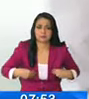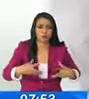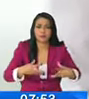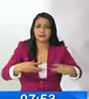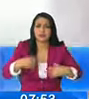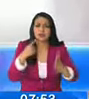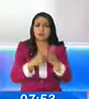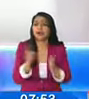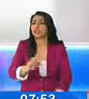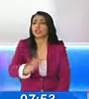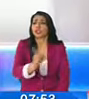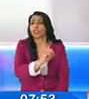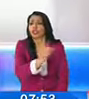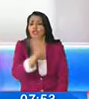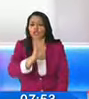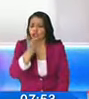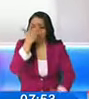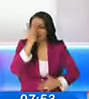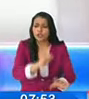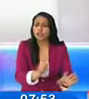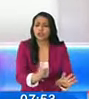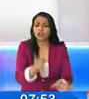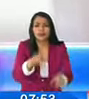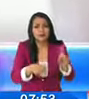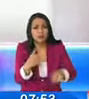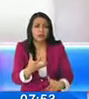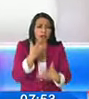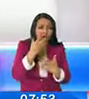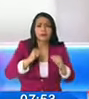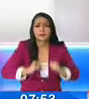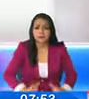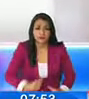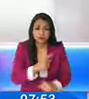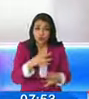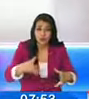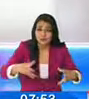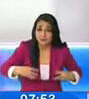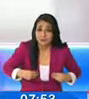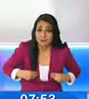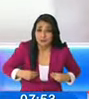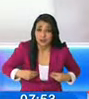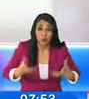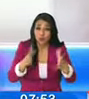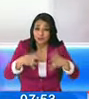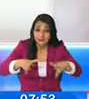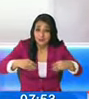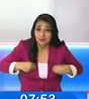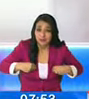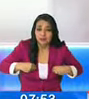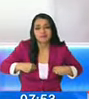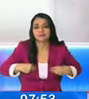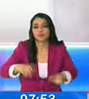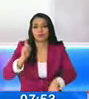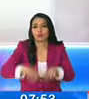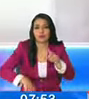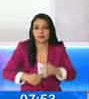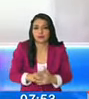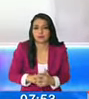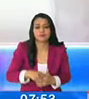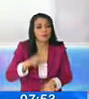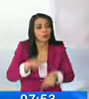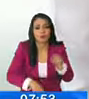mientras hay un regateo, mientras hay ira, mientras hay depresión y no haya una libre aceptación de la enfermedad, entonces las